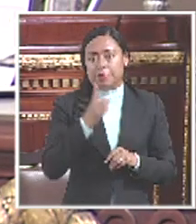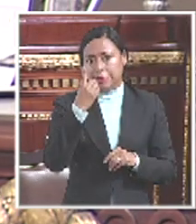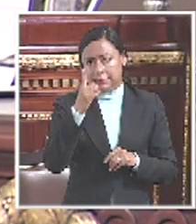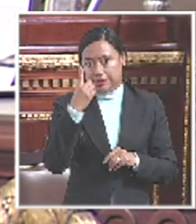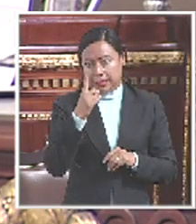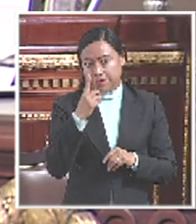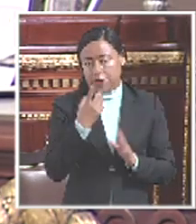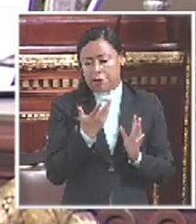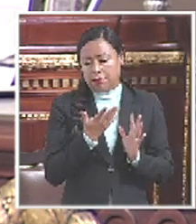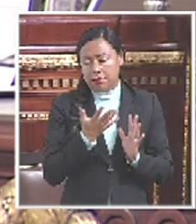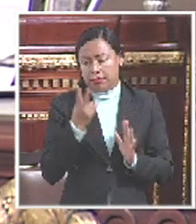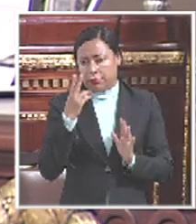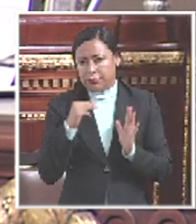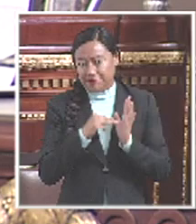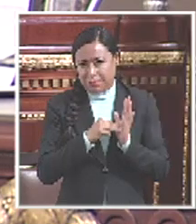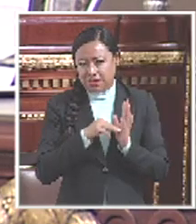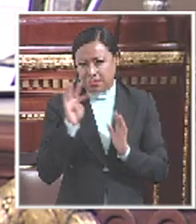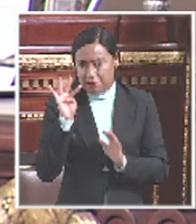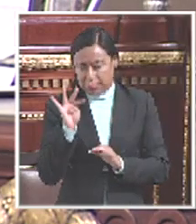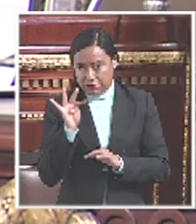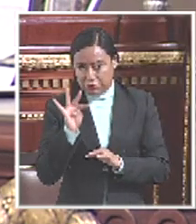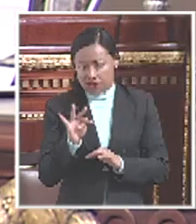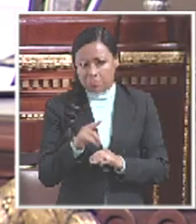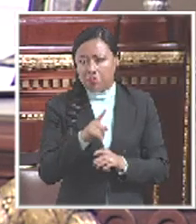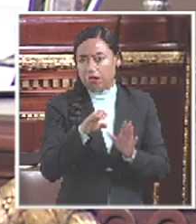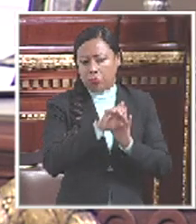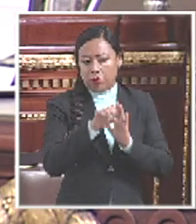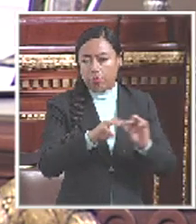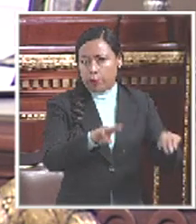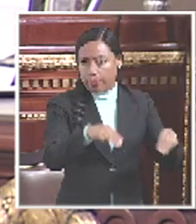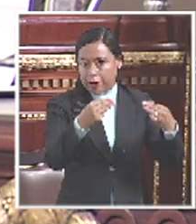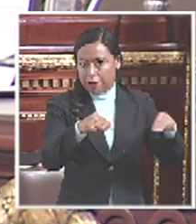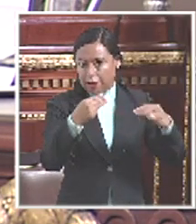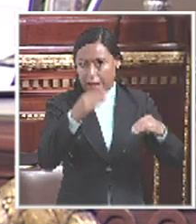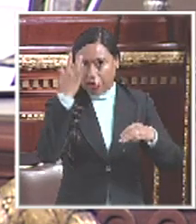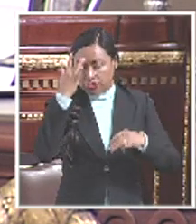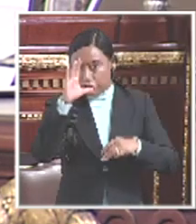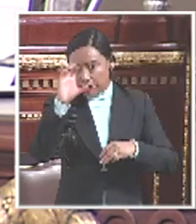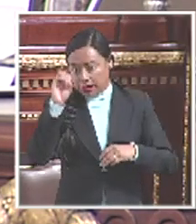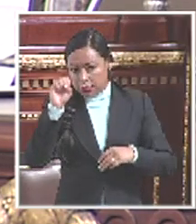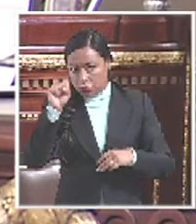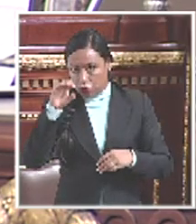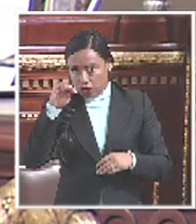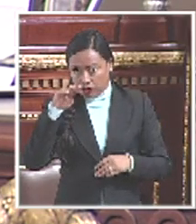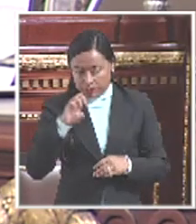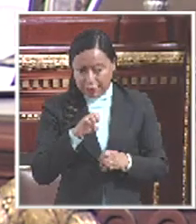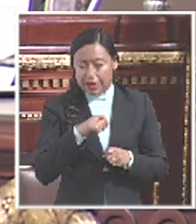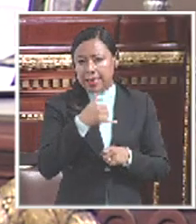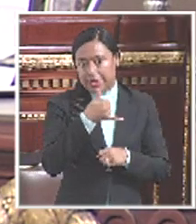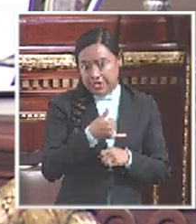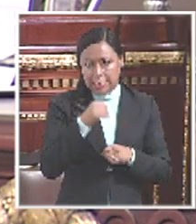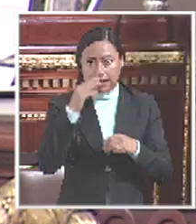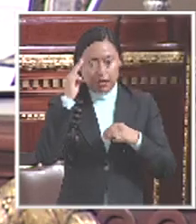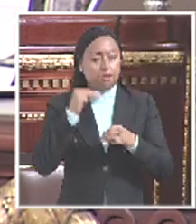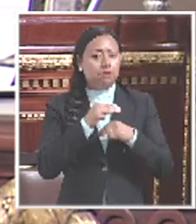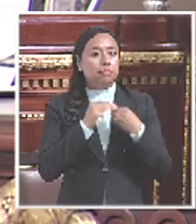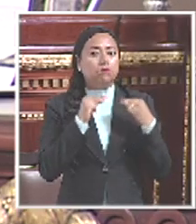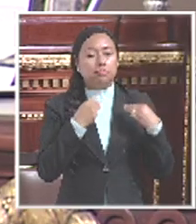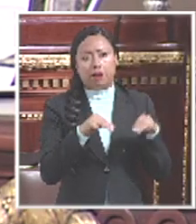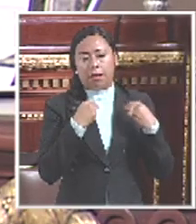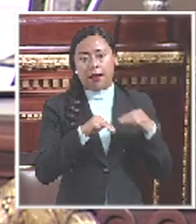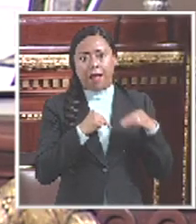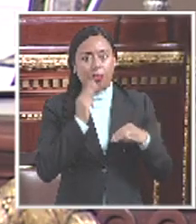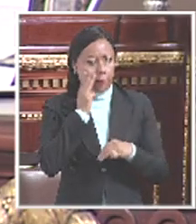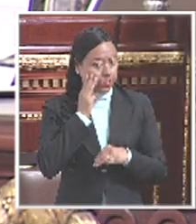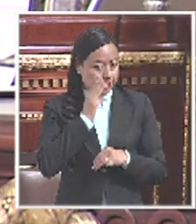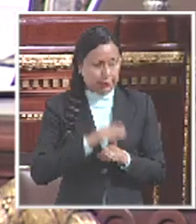Cosme, Abelardo Rodríguez y La Merced. Se concede el uso de la tribuna a la diputada Lilia María Sarmiento Gómez,